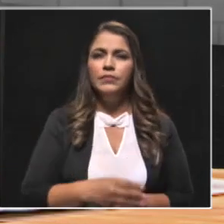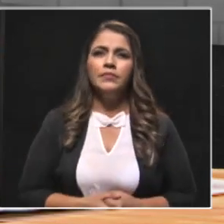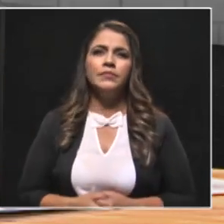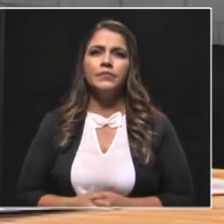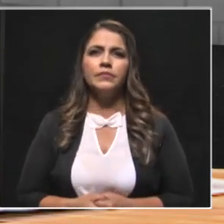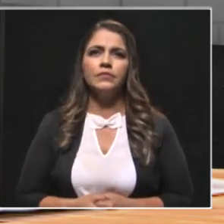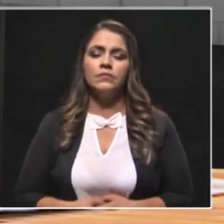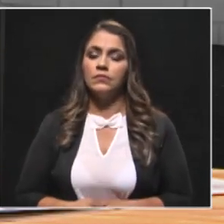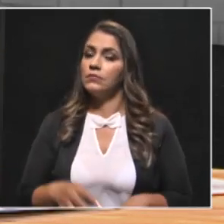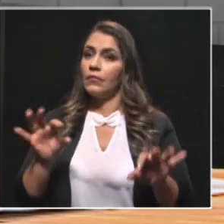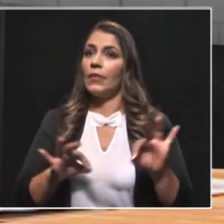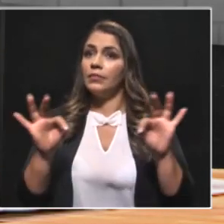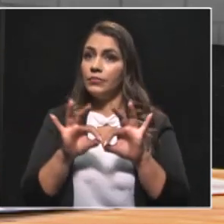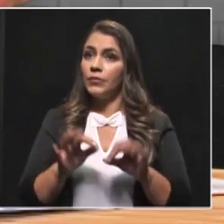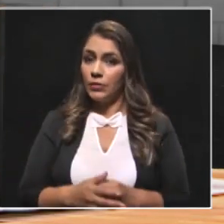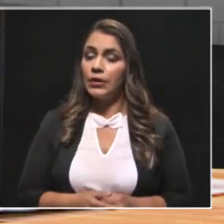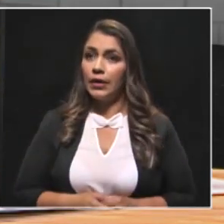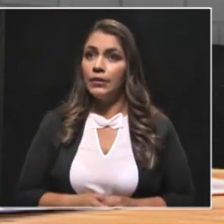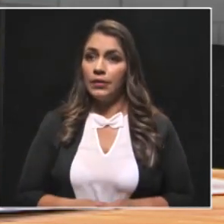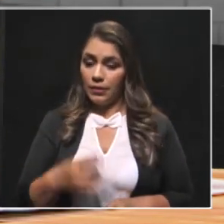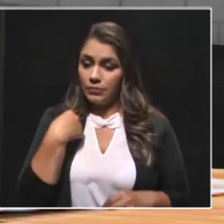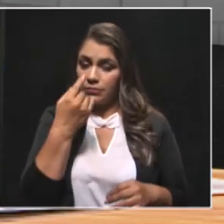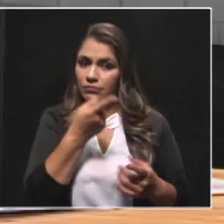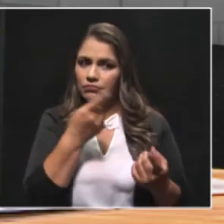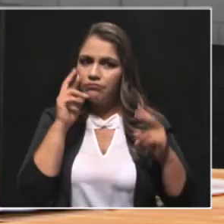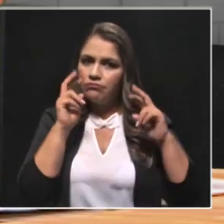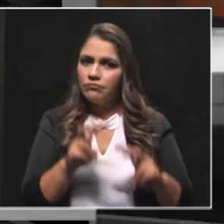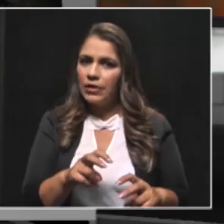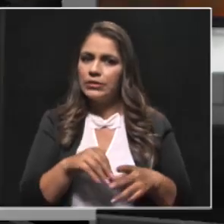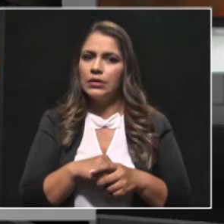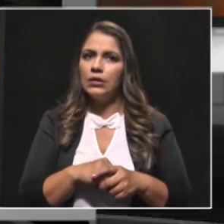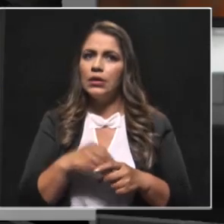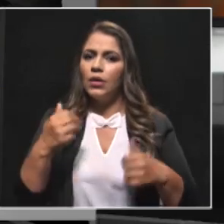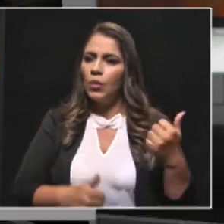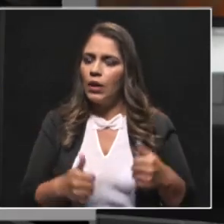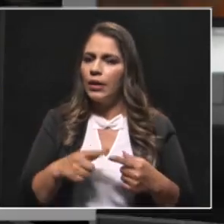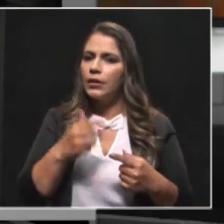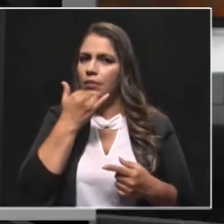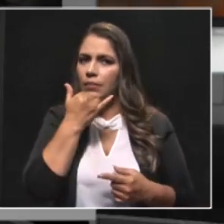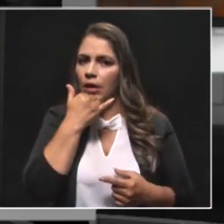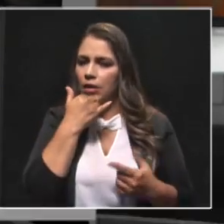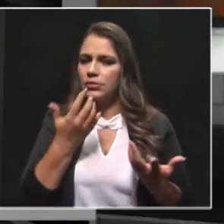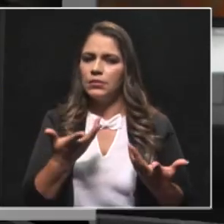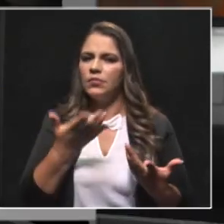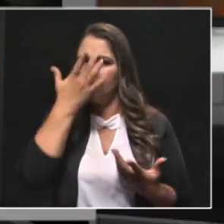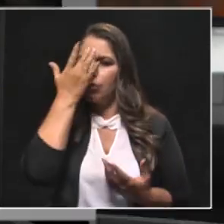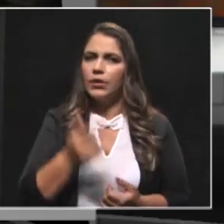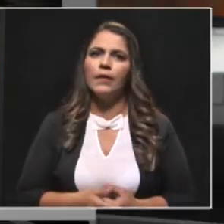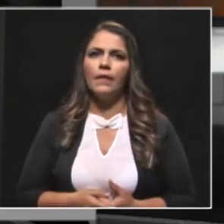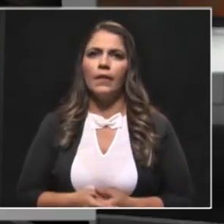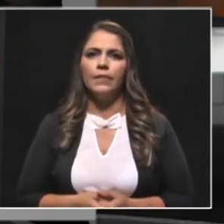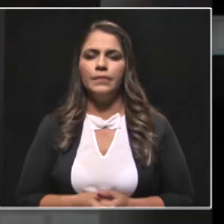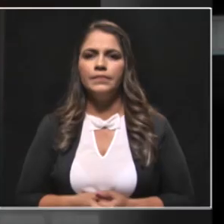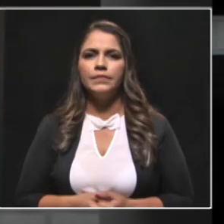las autoridades, bueno, es necesario que ustedes investiguen qué está sucediendo, cuáles son los contextos en esos municipios que nos están dando estas altas